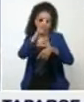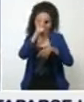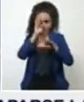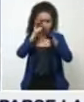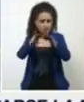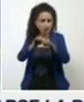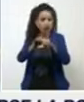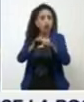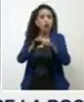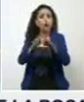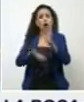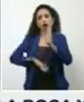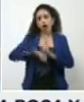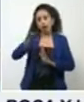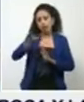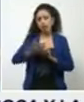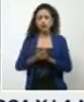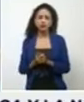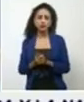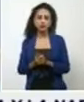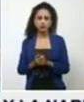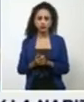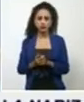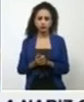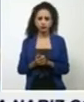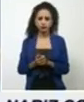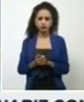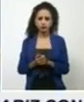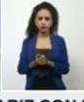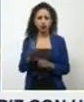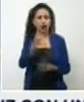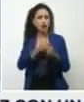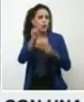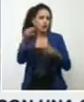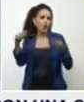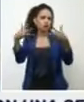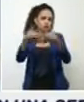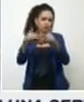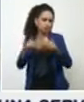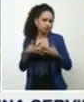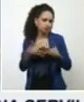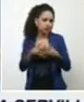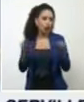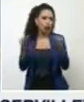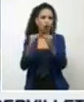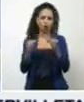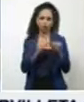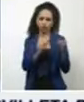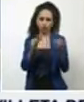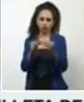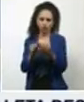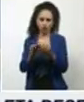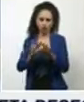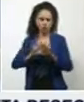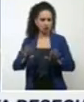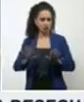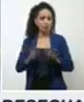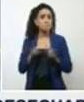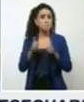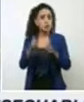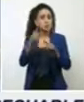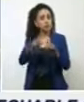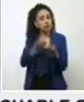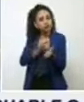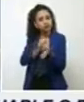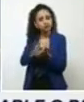pacientes que han estado ingresados, o son algunos contactos que ya han salido, pero se mantienen de todas formas